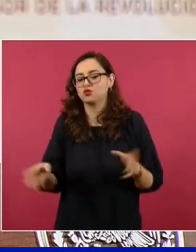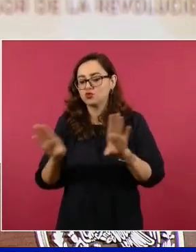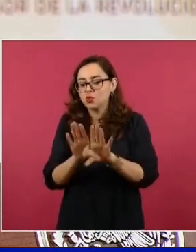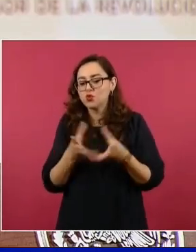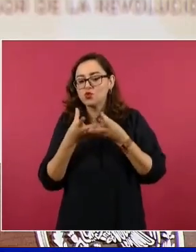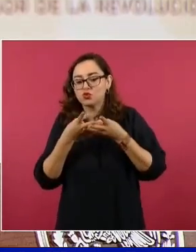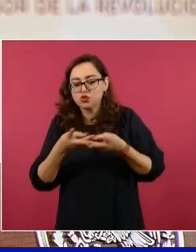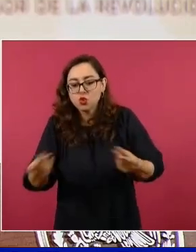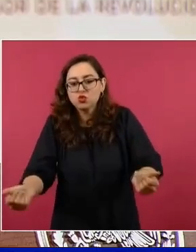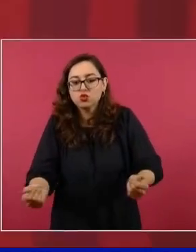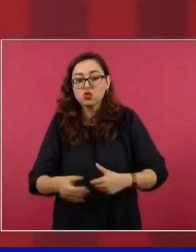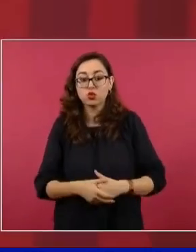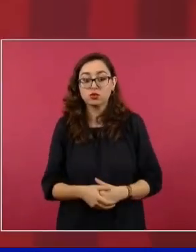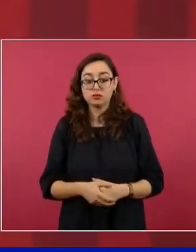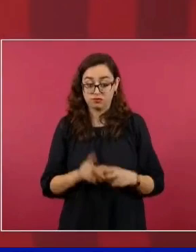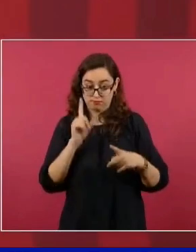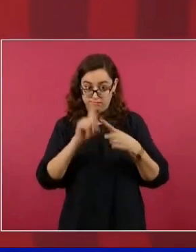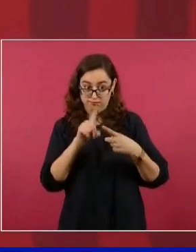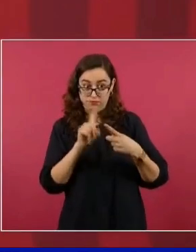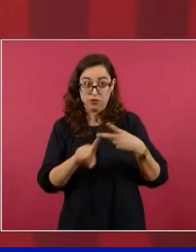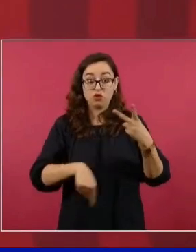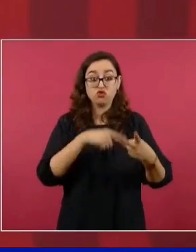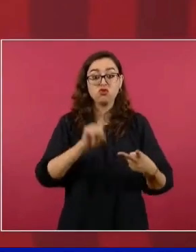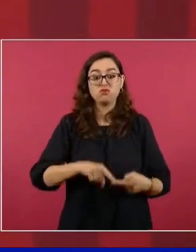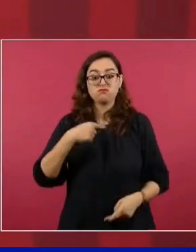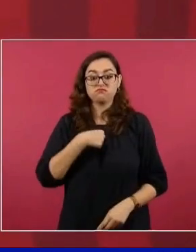de manera autoritaria, sino